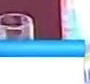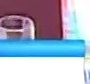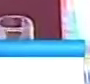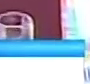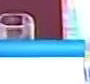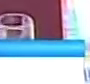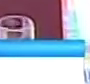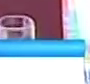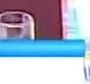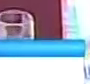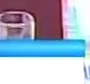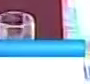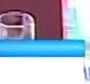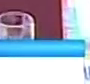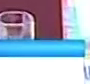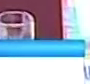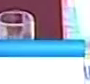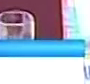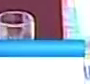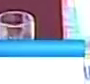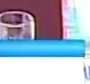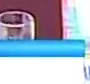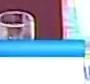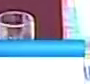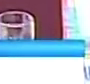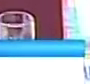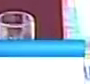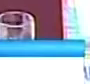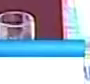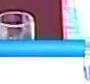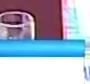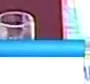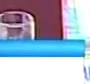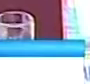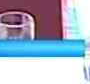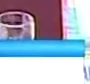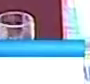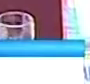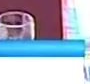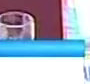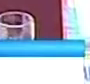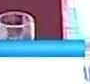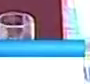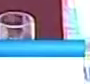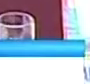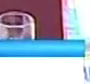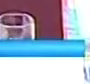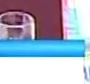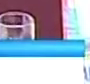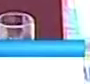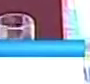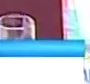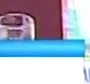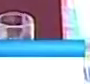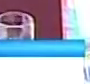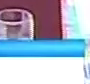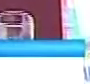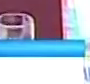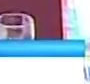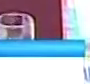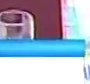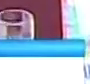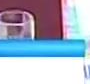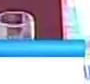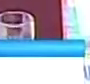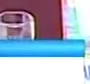tenemos esta tingencia, tendríamos la sesión mañana por la tarde de todas maneras. No en la mañana ya, que se cruza con la comisión permanente, pero